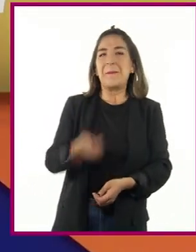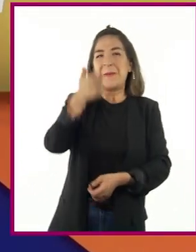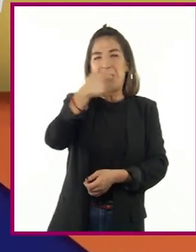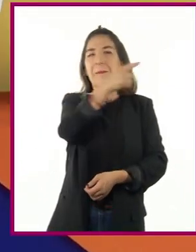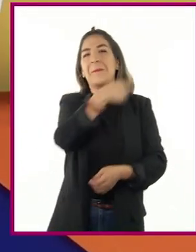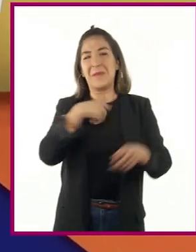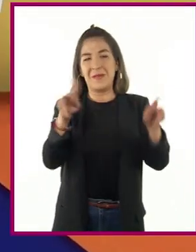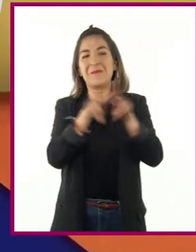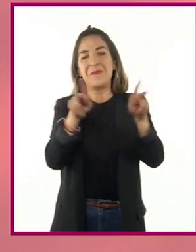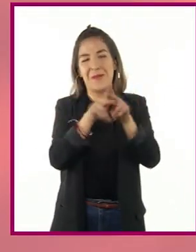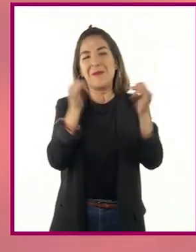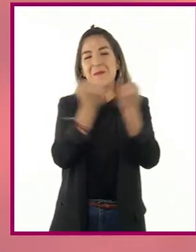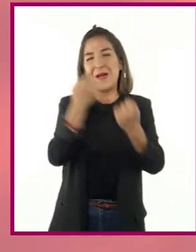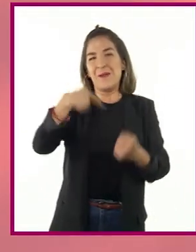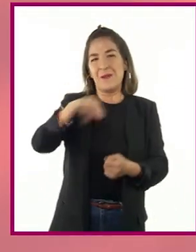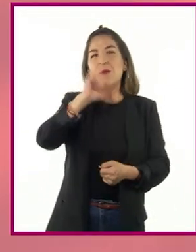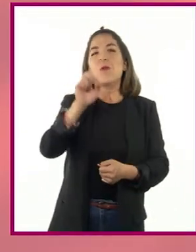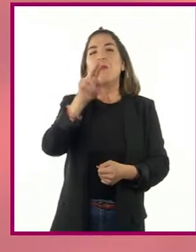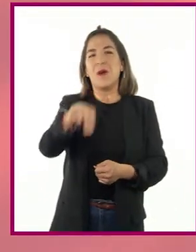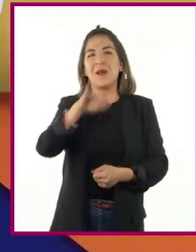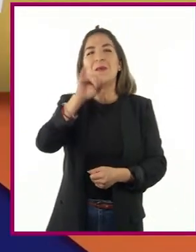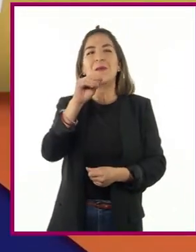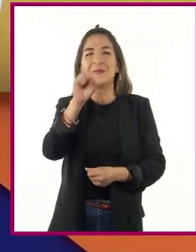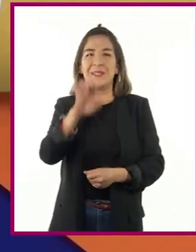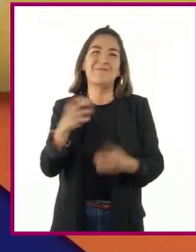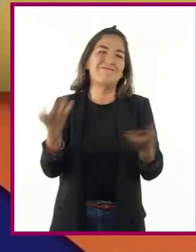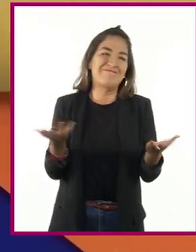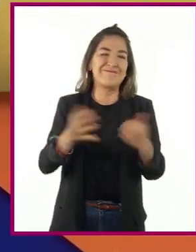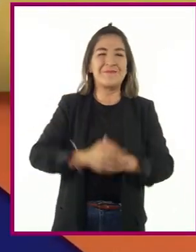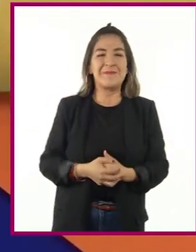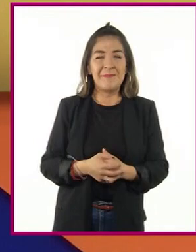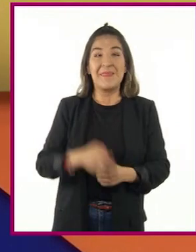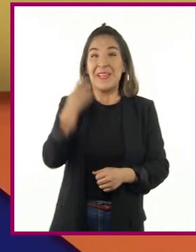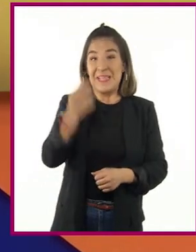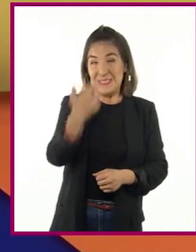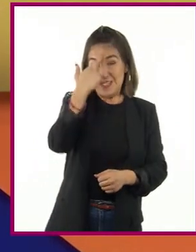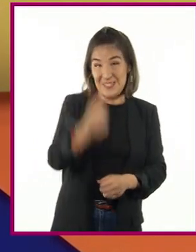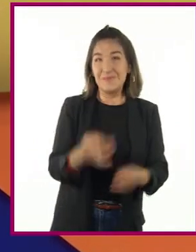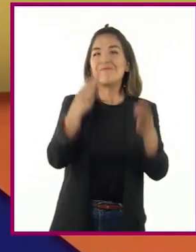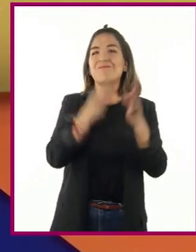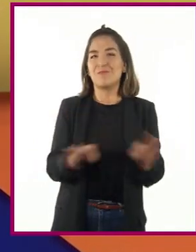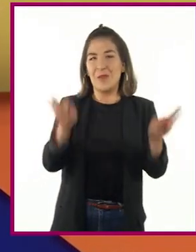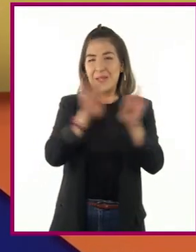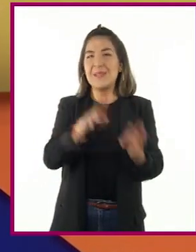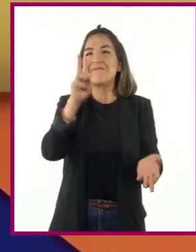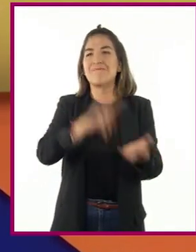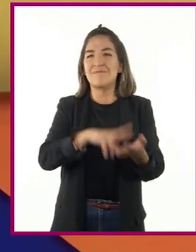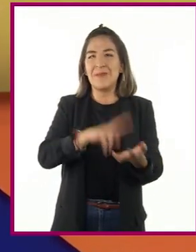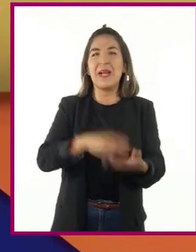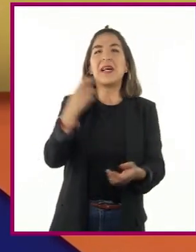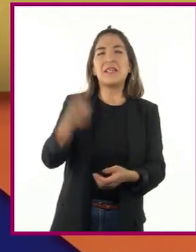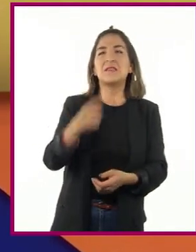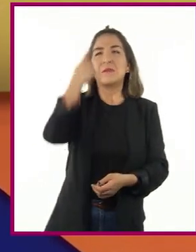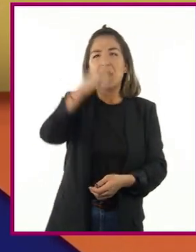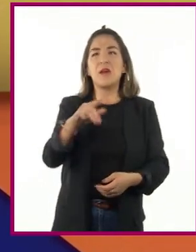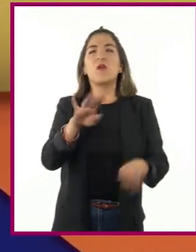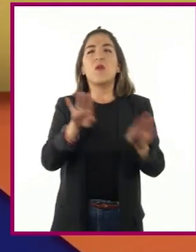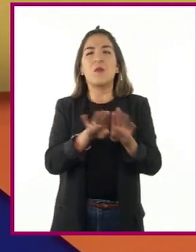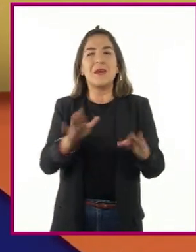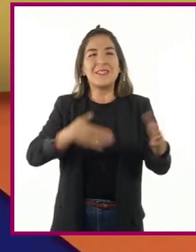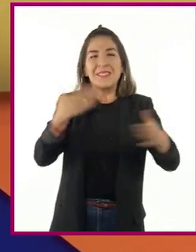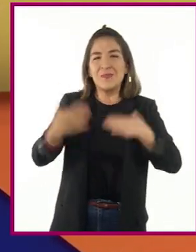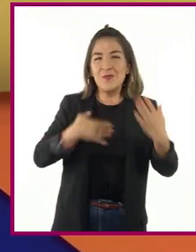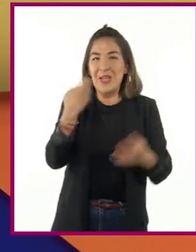también se llama Juan José y siempre nos hace reír. Son razones tan válidas como cualquier otra, pues para disfrutar de la